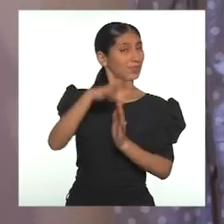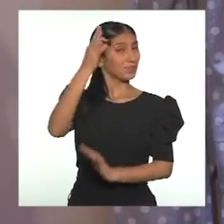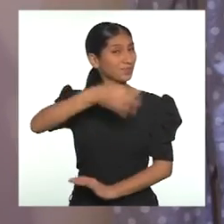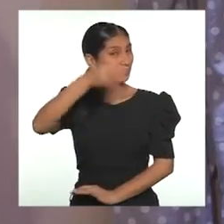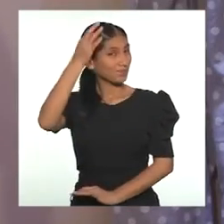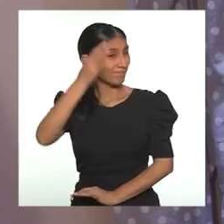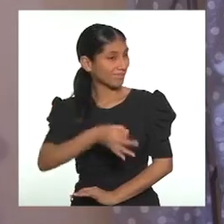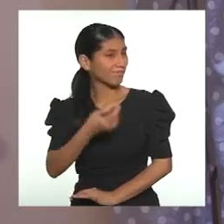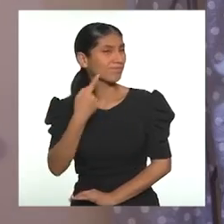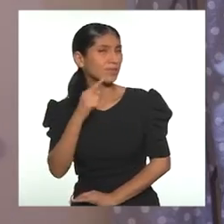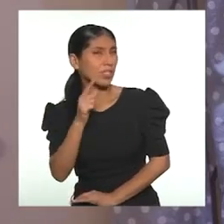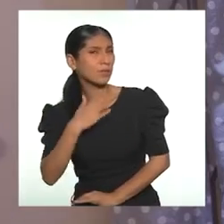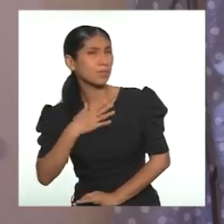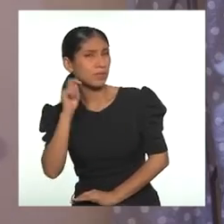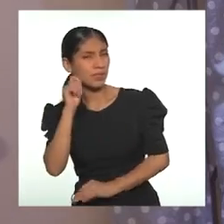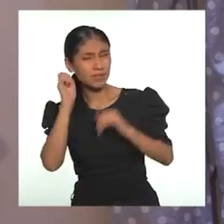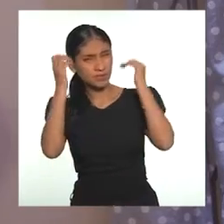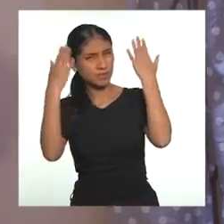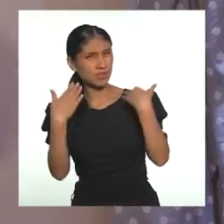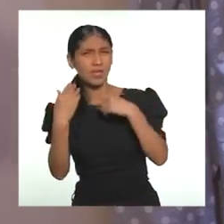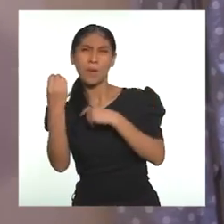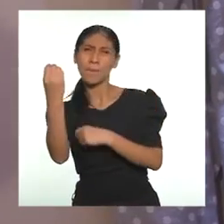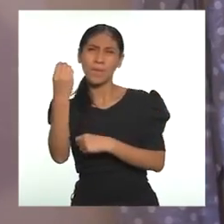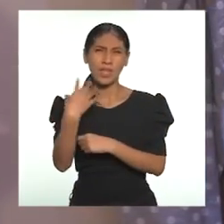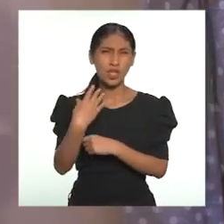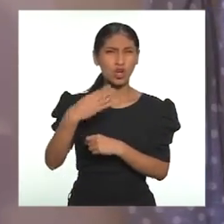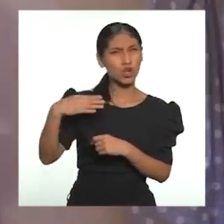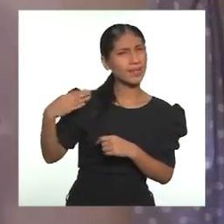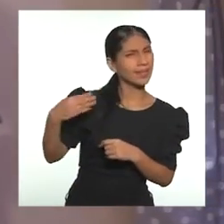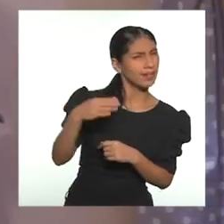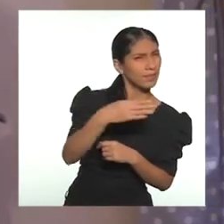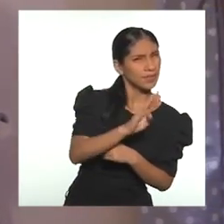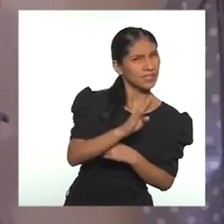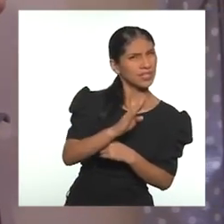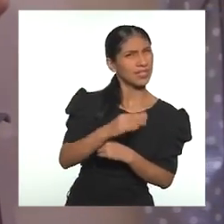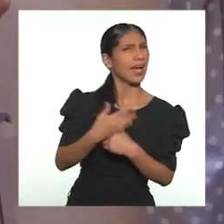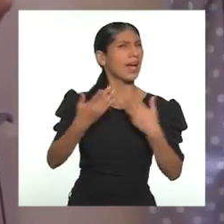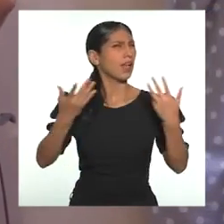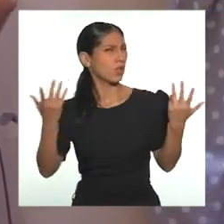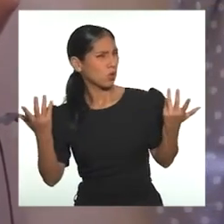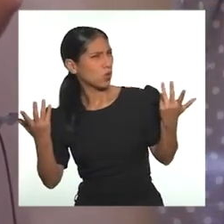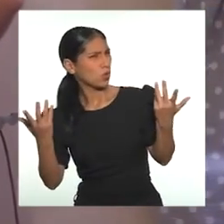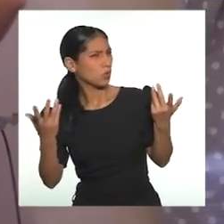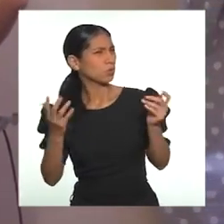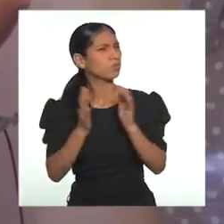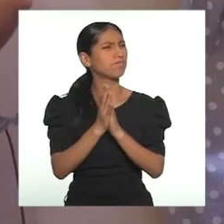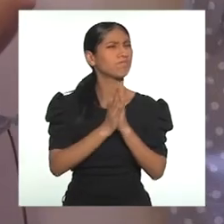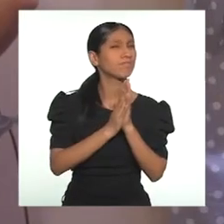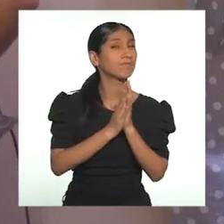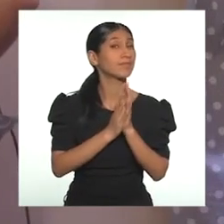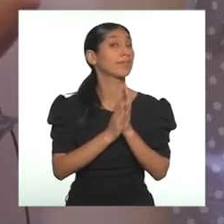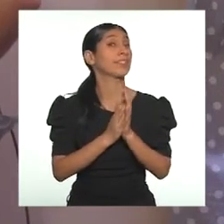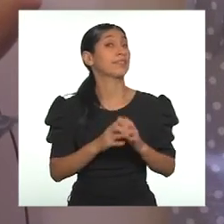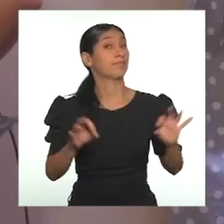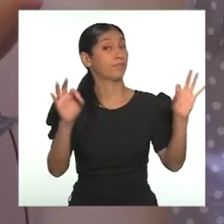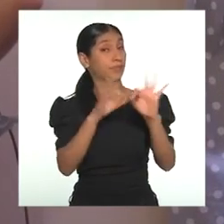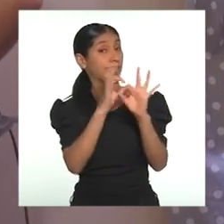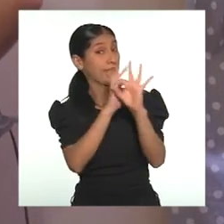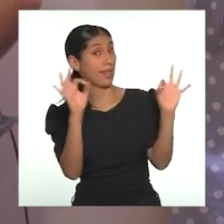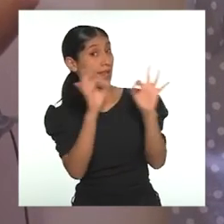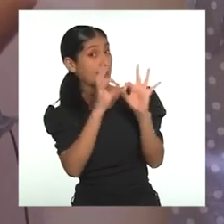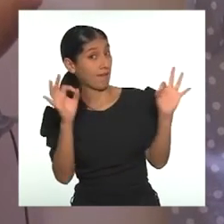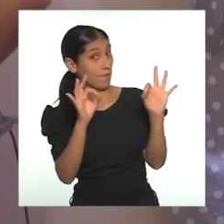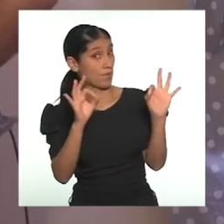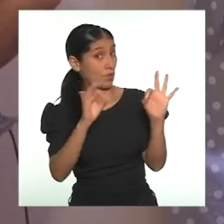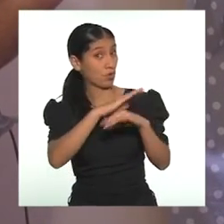¡Ah! ¡Es cierto! Pero mi tía Meche me dijo que el pescado debía estar limpio